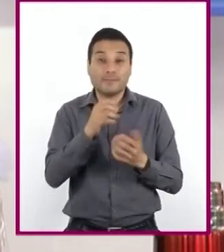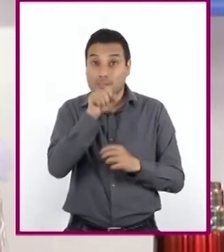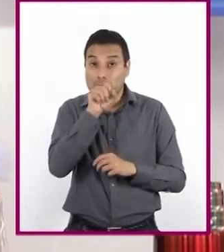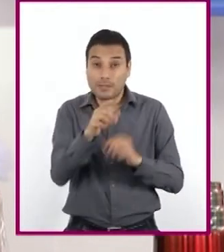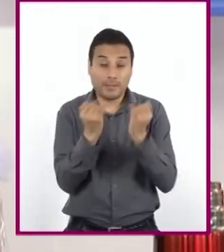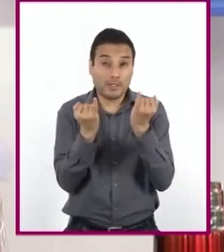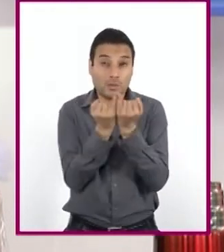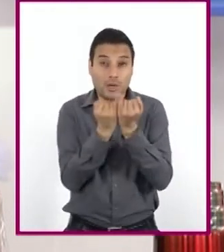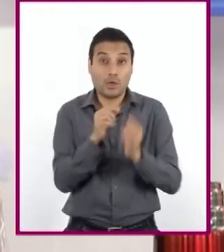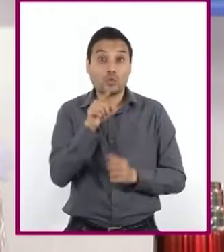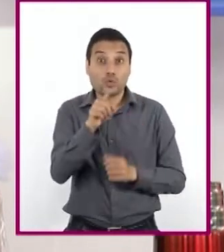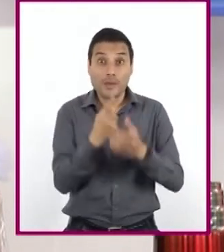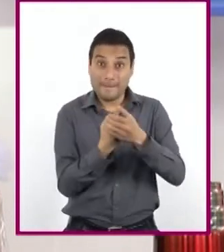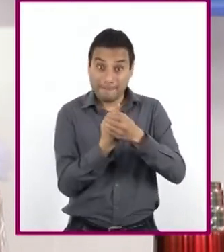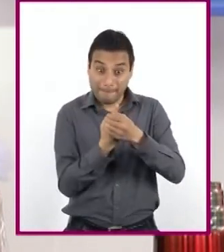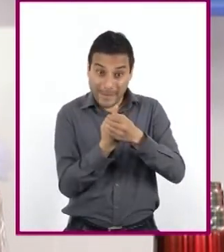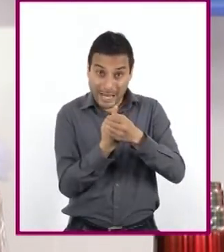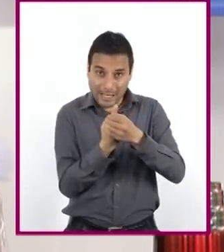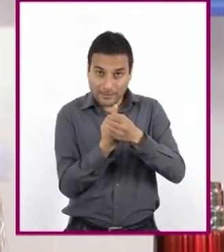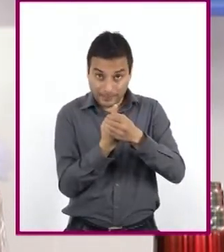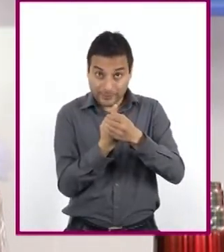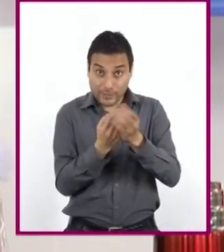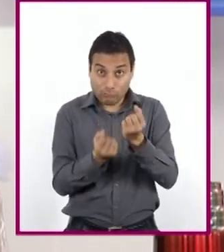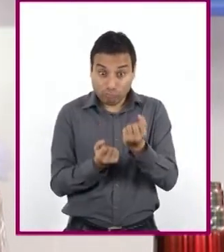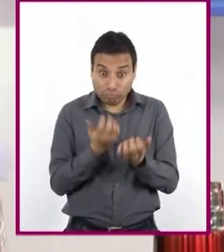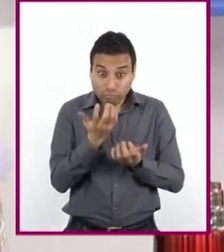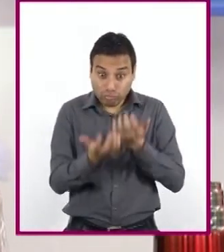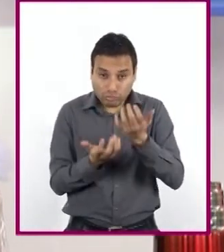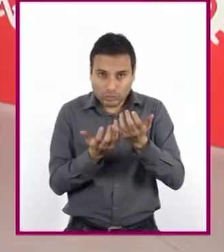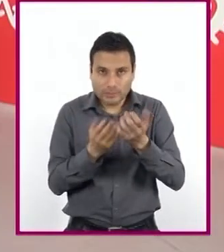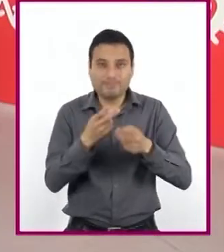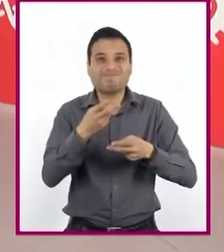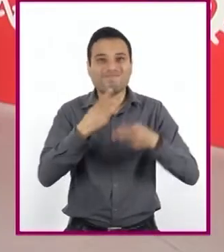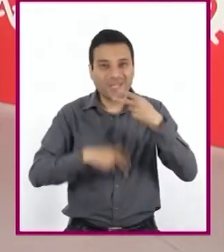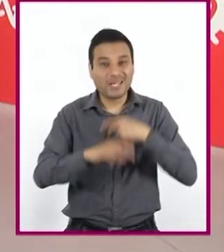cuando encienden una vela, se produce dióxido de carbono.